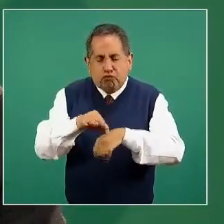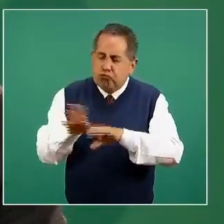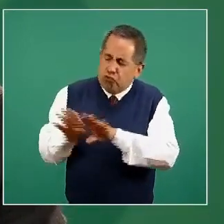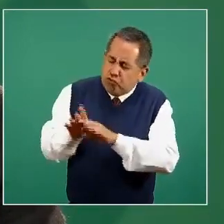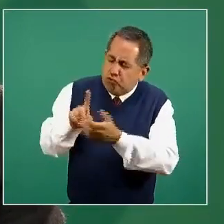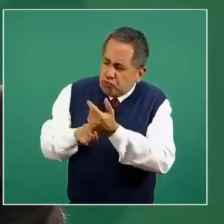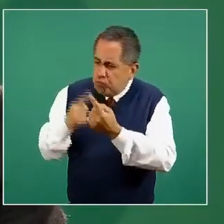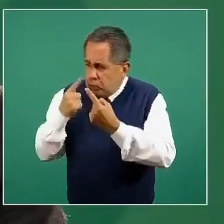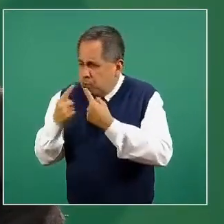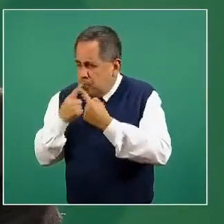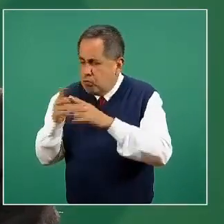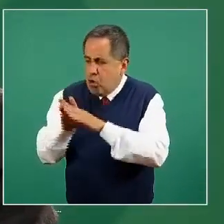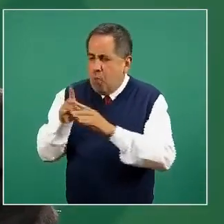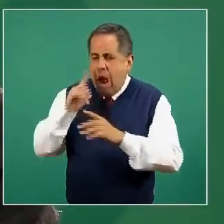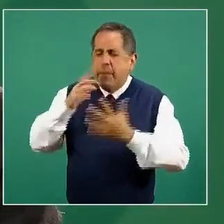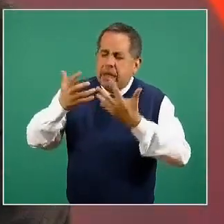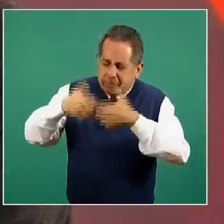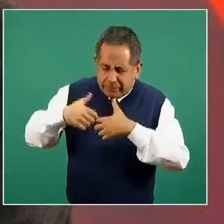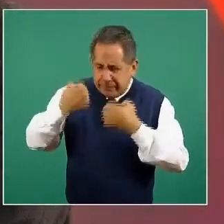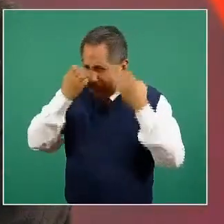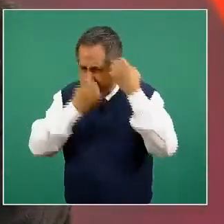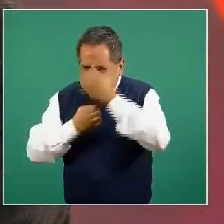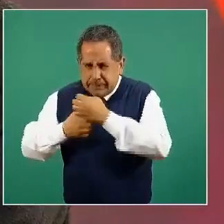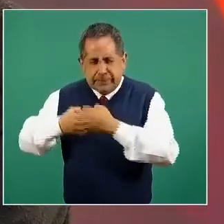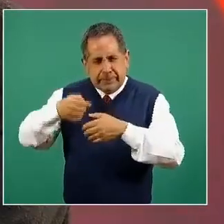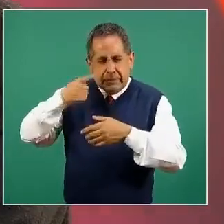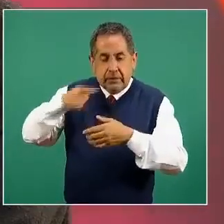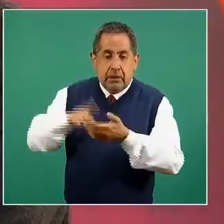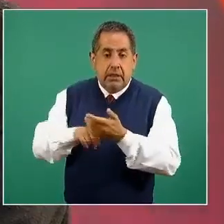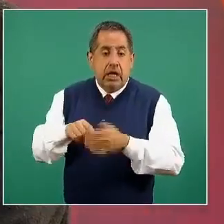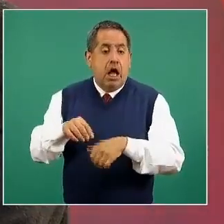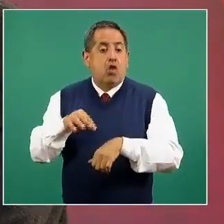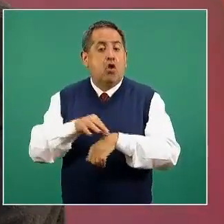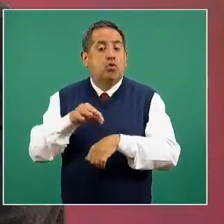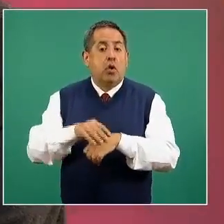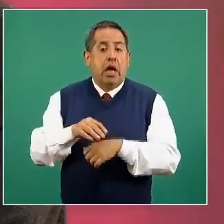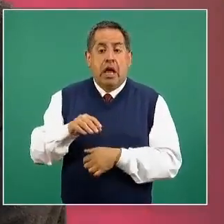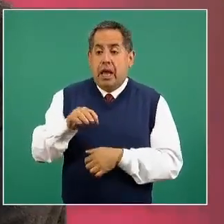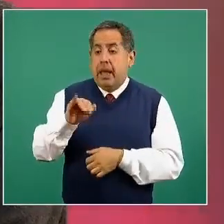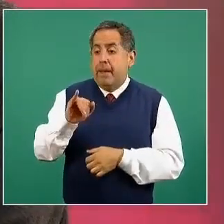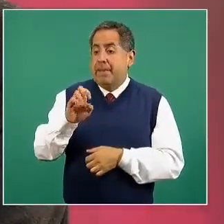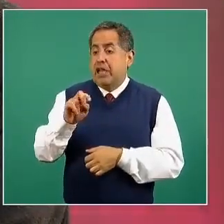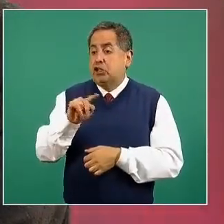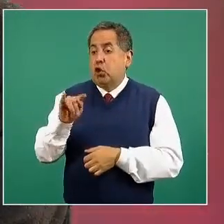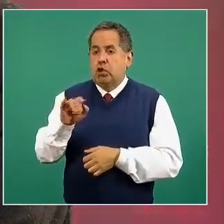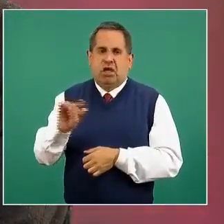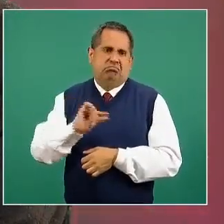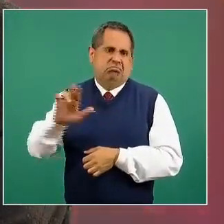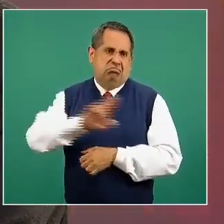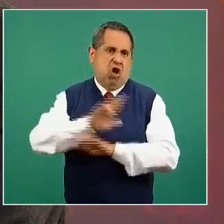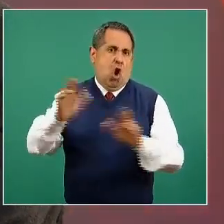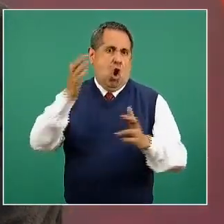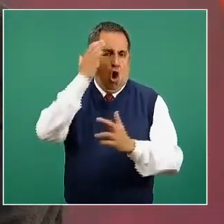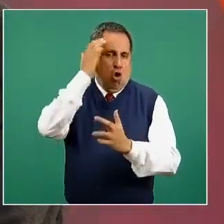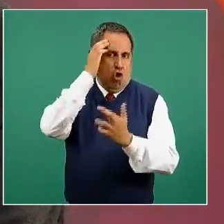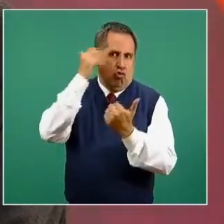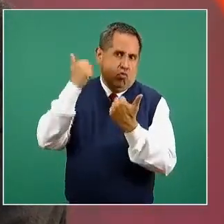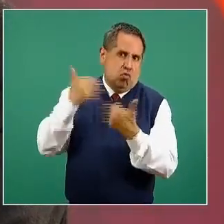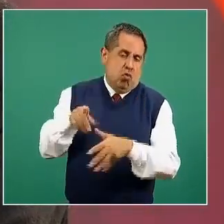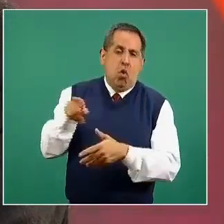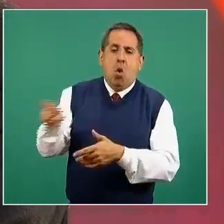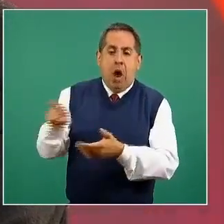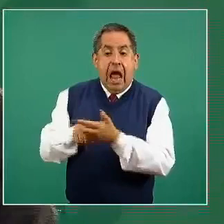ver desde el desarrollo científico. La doctora Bisotti es una experta en vacunas, muy conocida en la región,